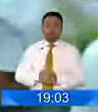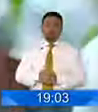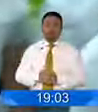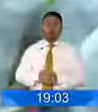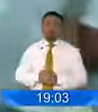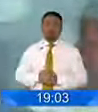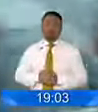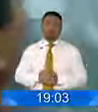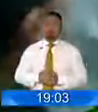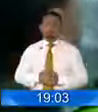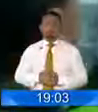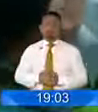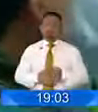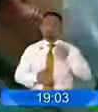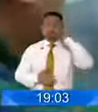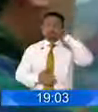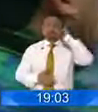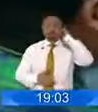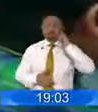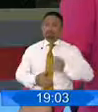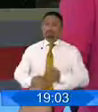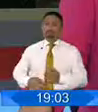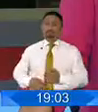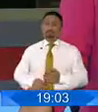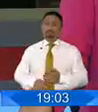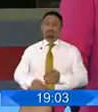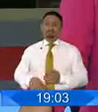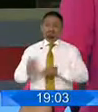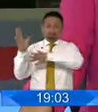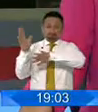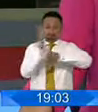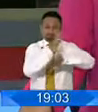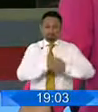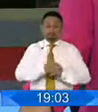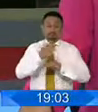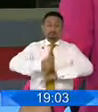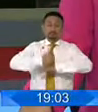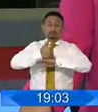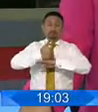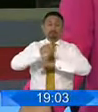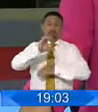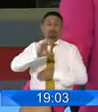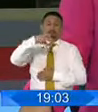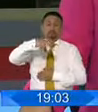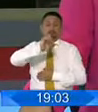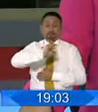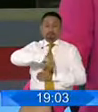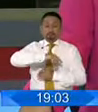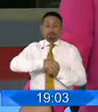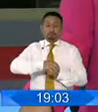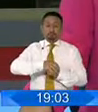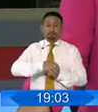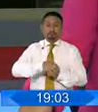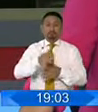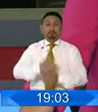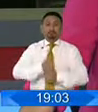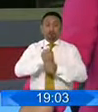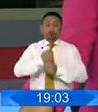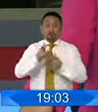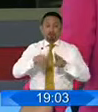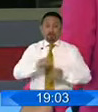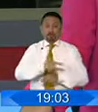ala morenista. Informó Javier Gallo. Cambiamos de tema. Autoridades del Consejo Nacional Electoral activaron una mesa de seguridad para la